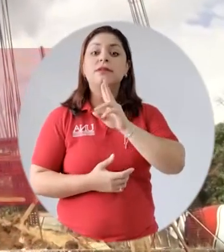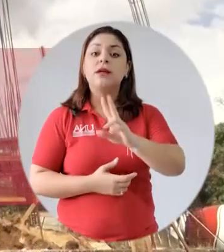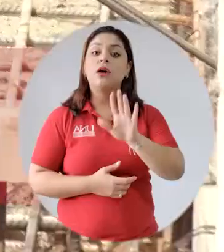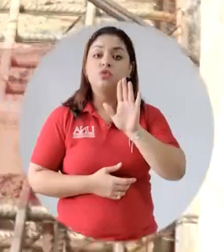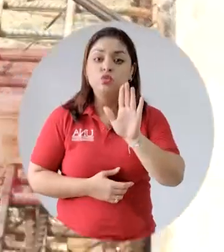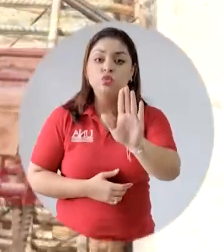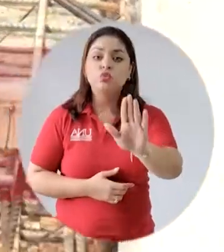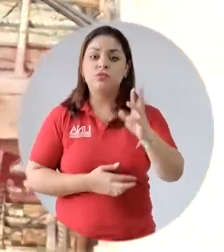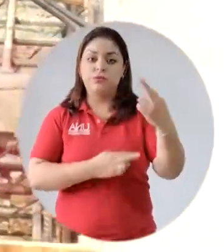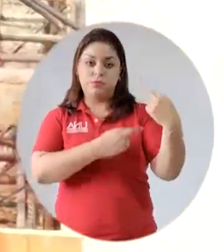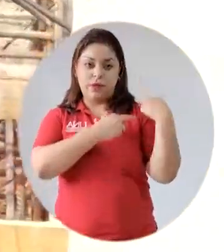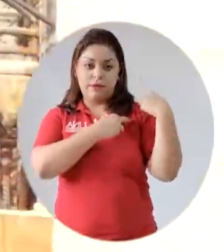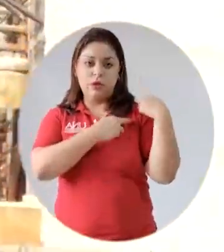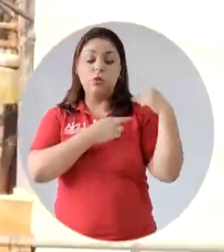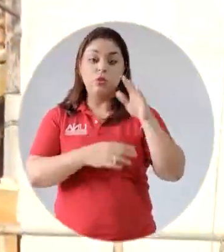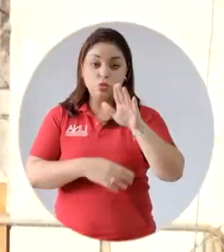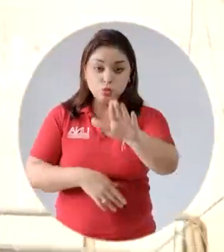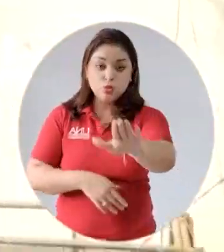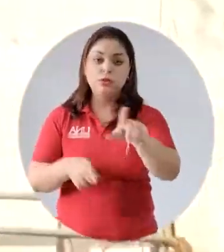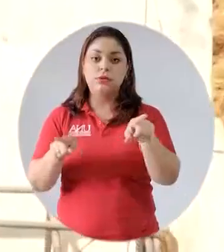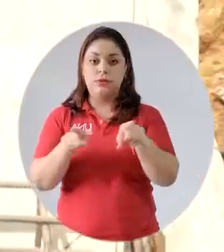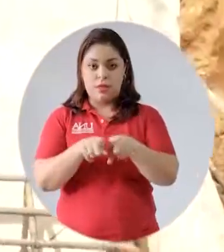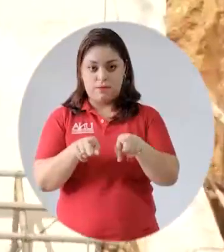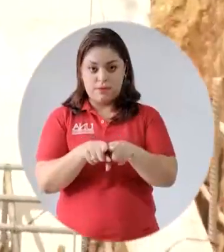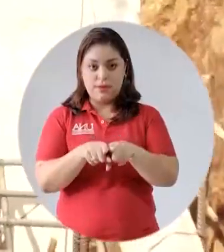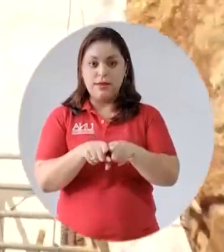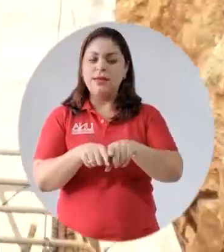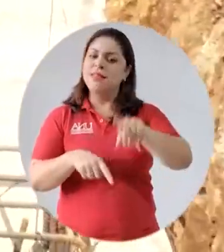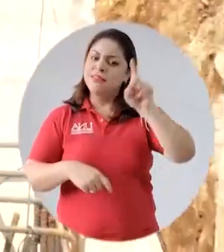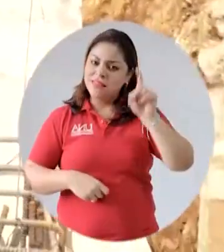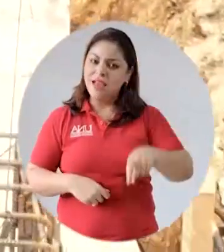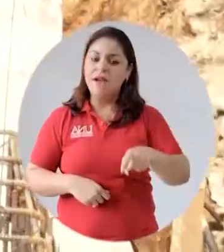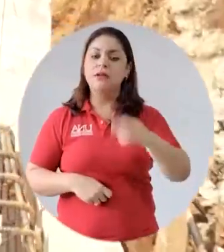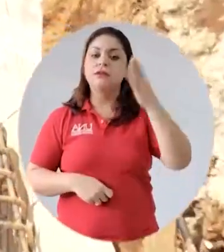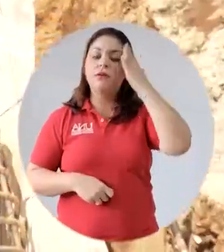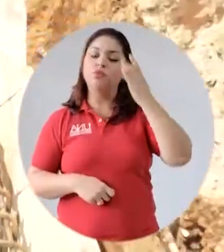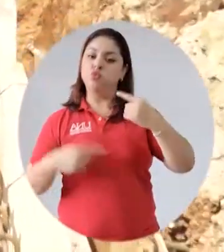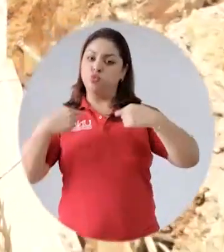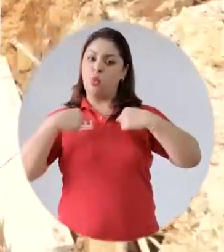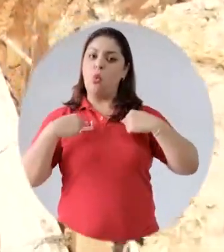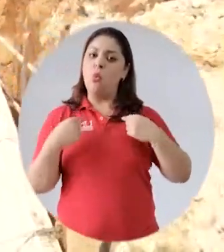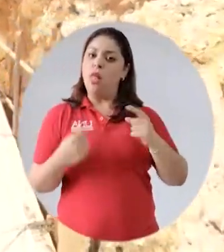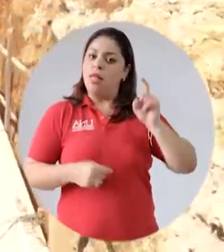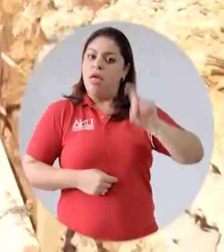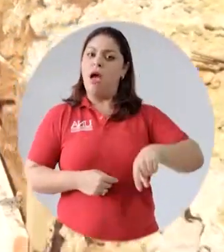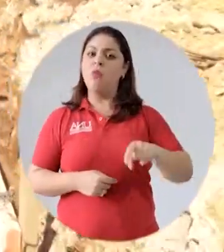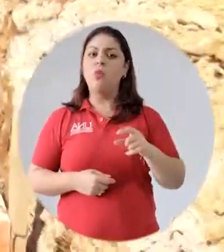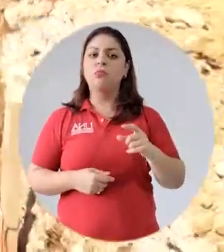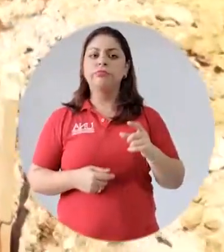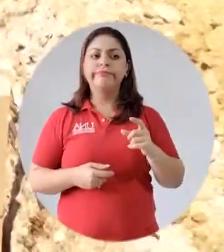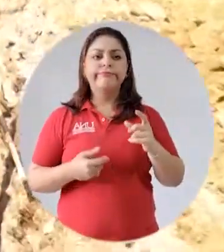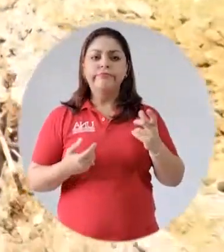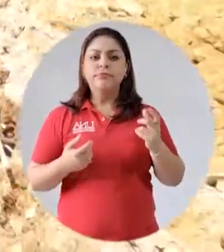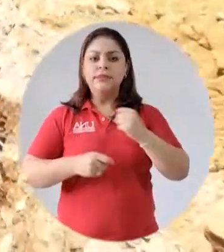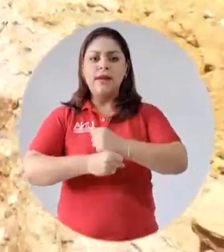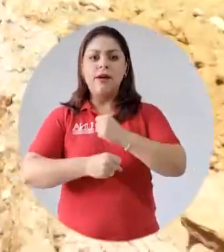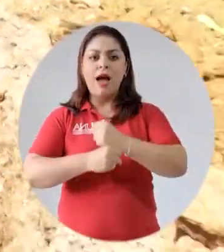trabajo remunerado, pero de nuevo, eso no quiere decir que no dejen de hacer el no remunerado. En el caso de los hombres es a la